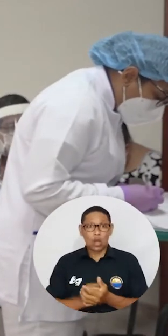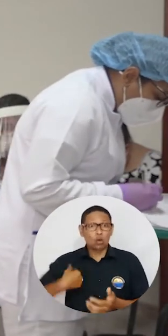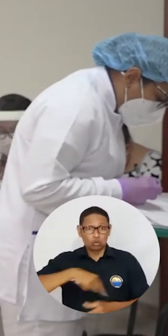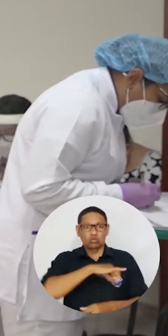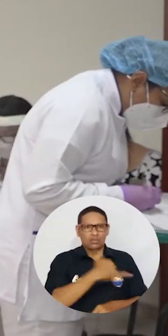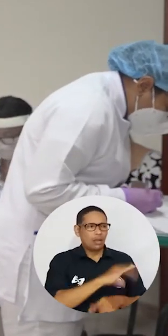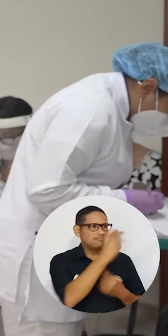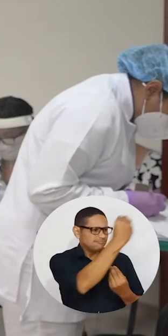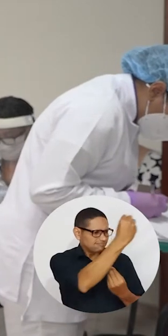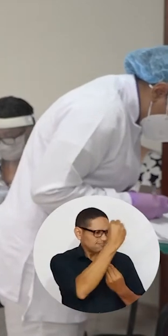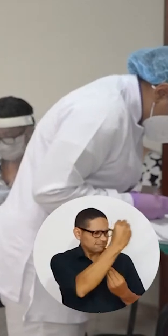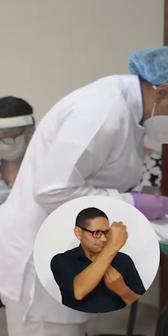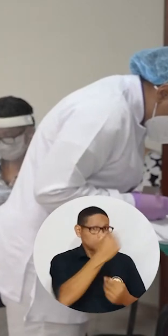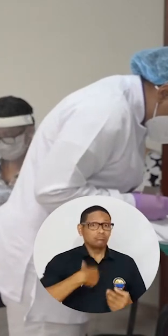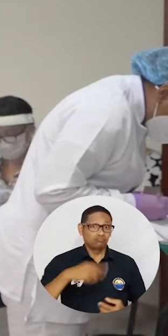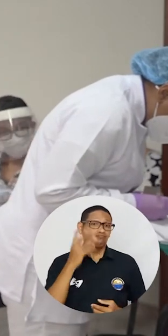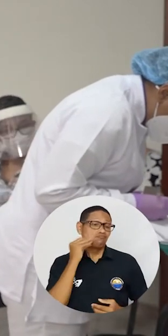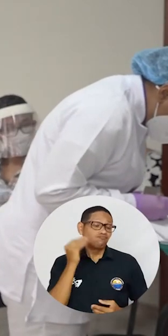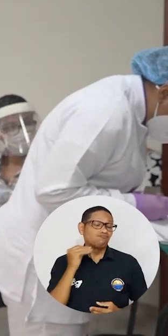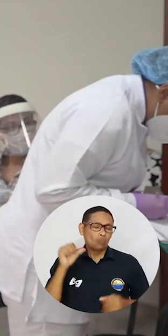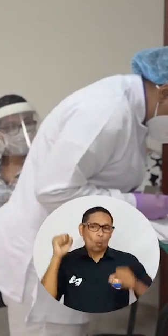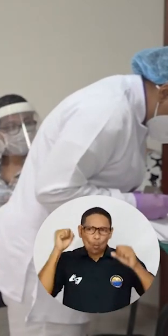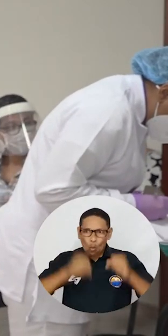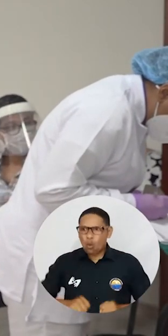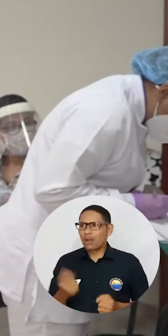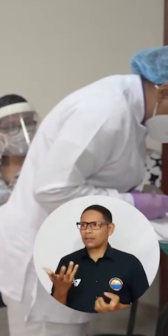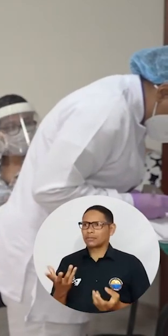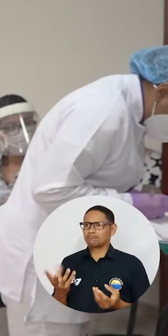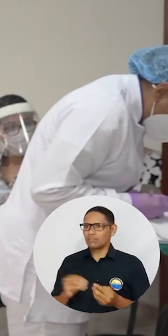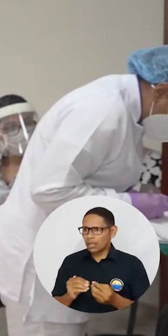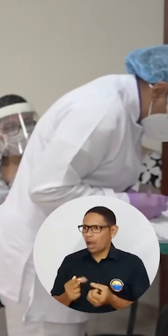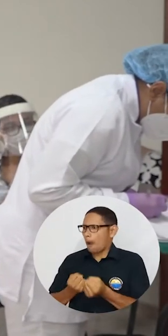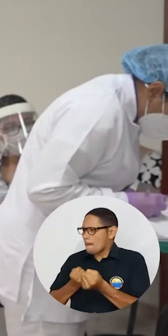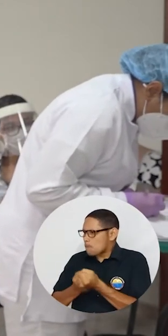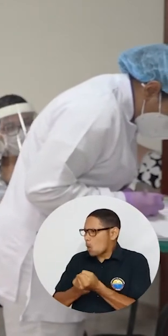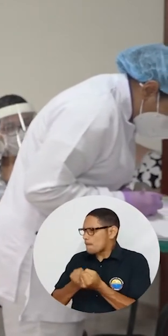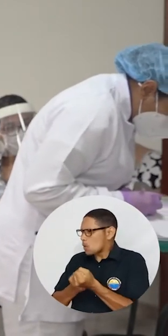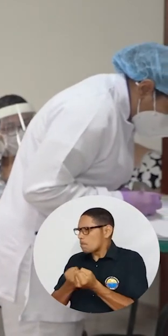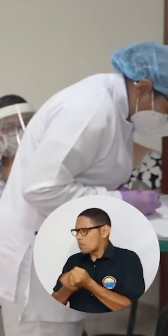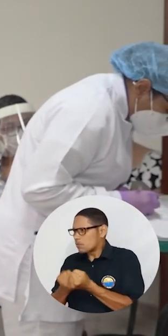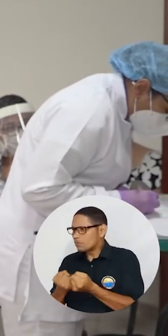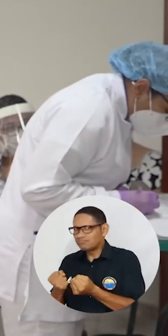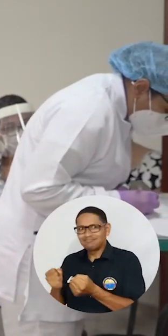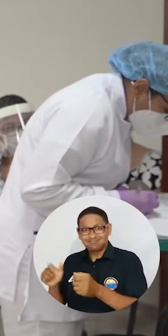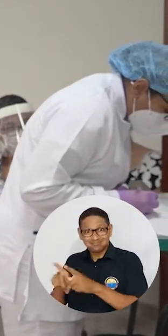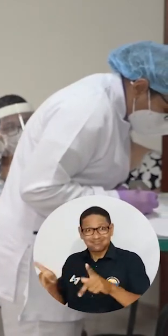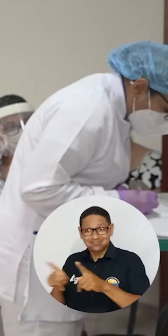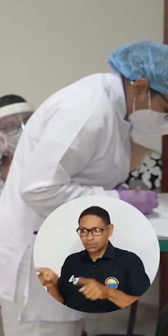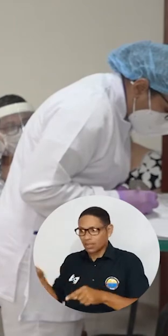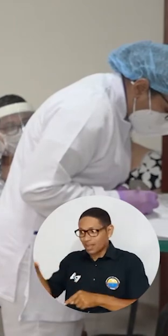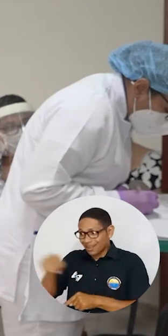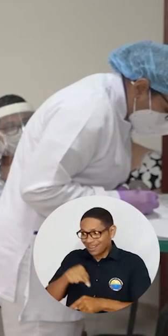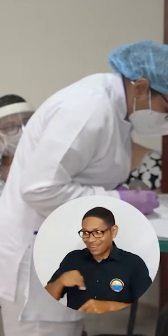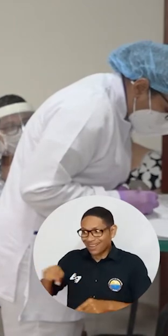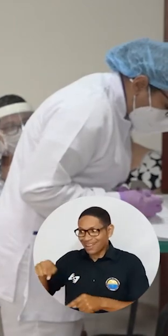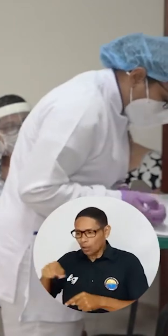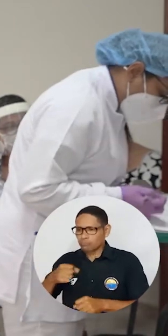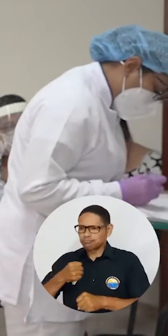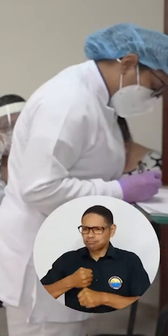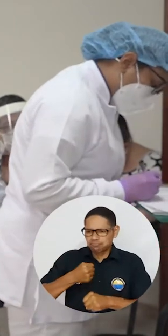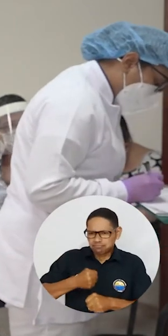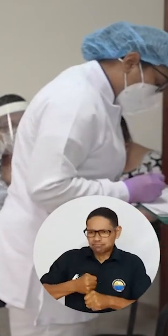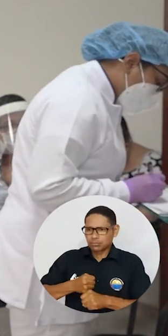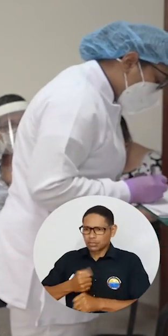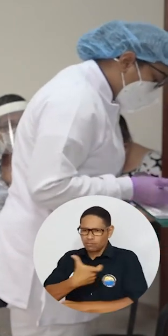formación académica estamos capacitados para venir y apoyar a todo el personal que está haciendo esta labor en